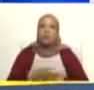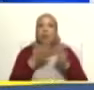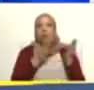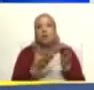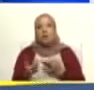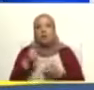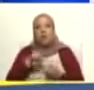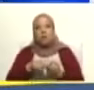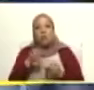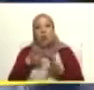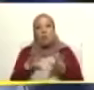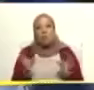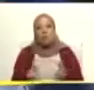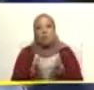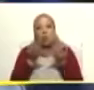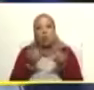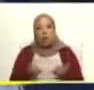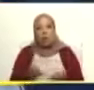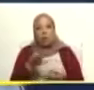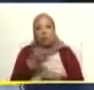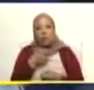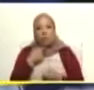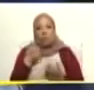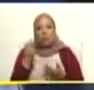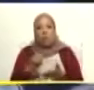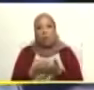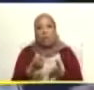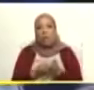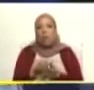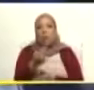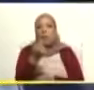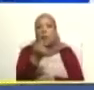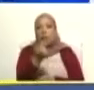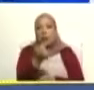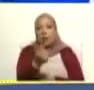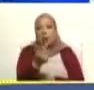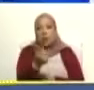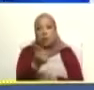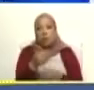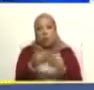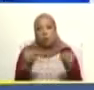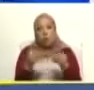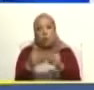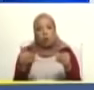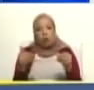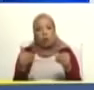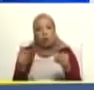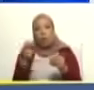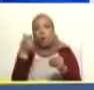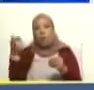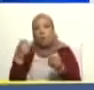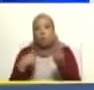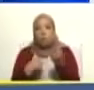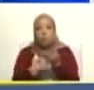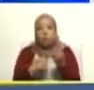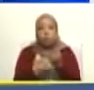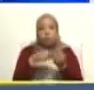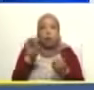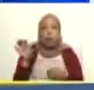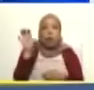Silita, este es el mundo de ahora. Y han pagado billetes, han buscado influencers en el